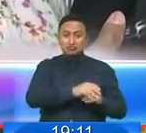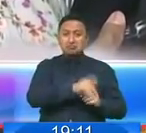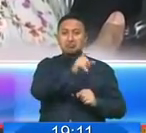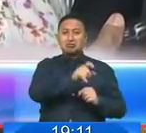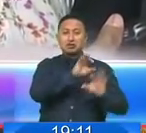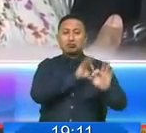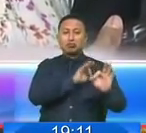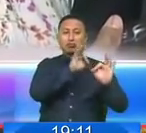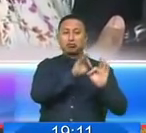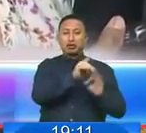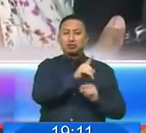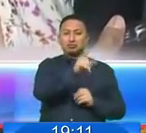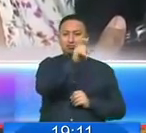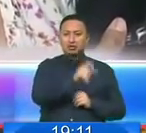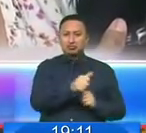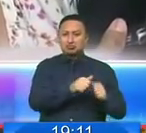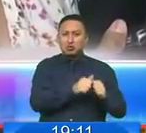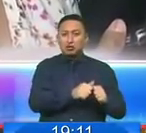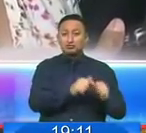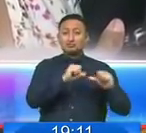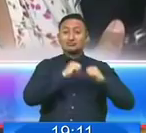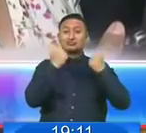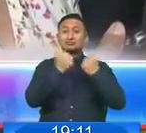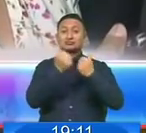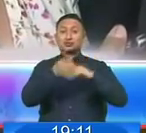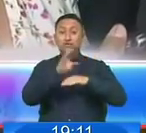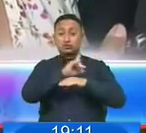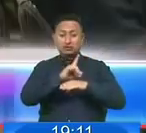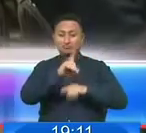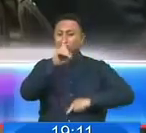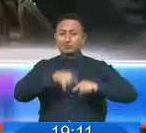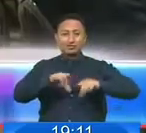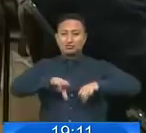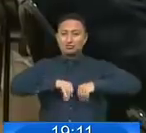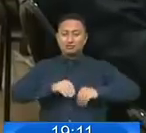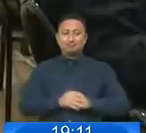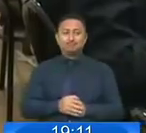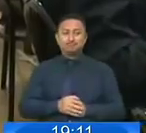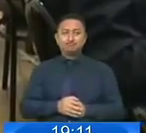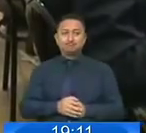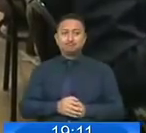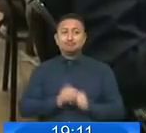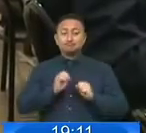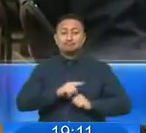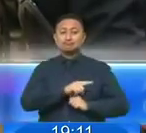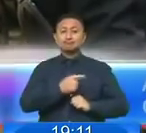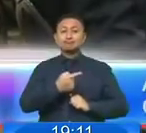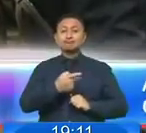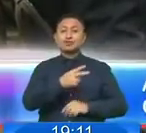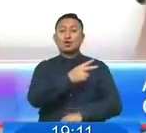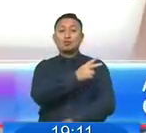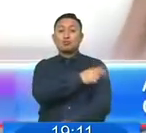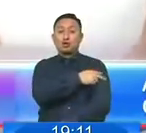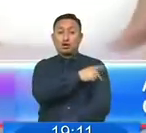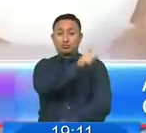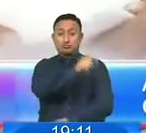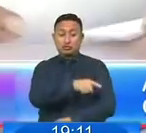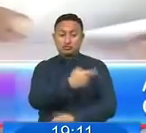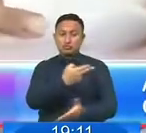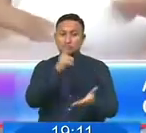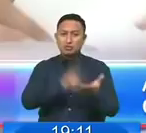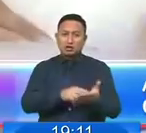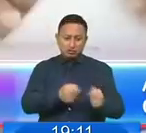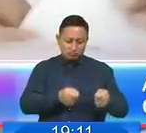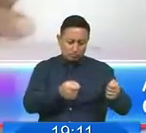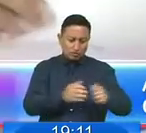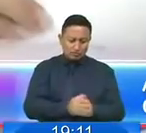en la justicia y esto como Asamblea Nacional no lo podemos permitir. Y hablan de las cartas de uno de los vocales del Consejo, en las que habría